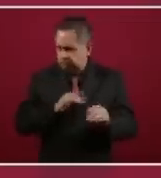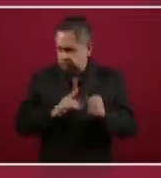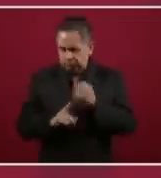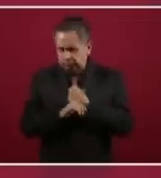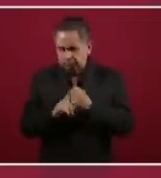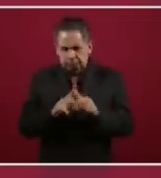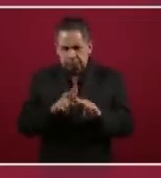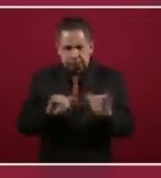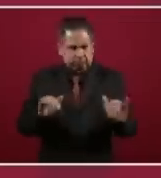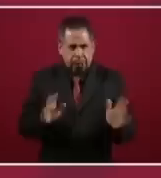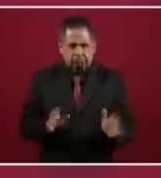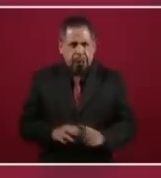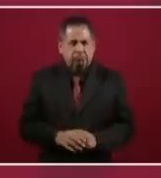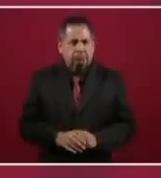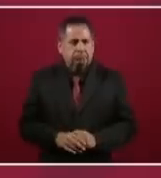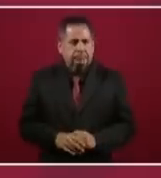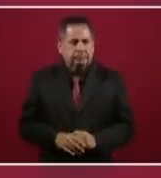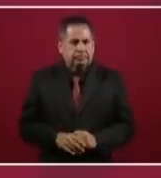problema.